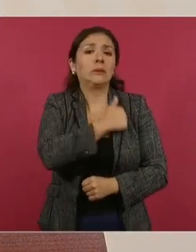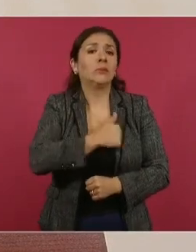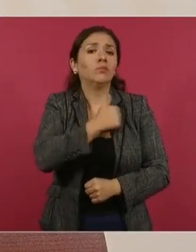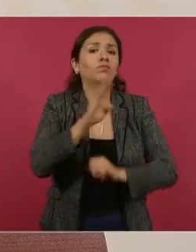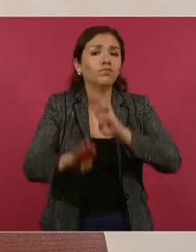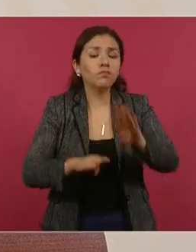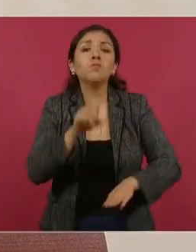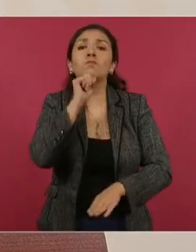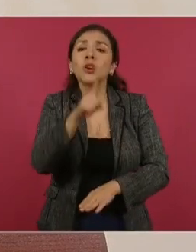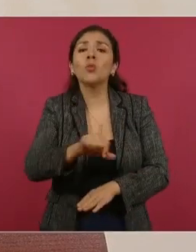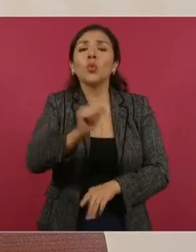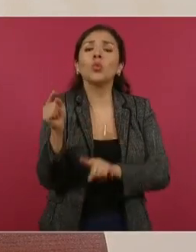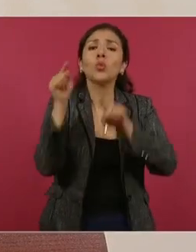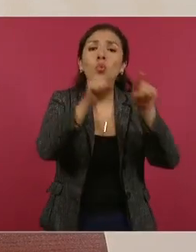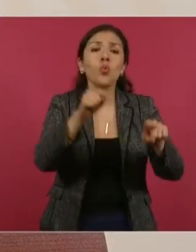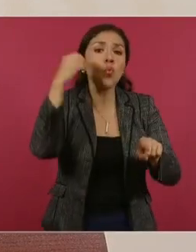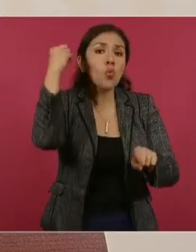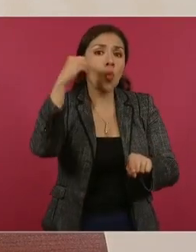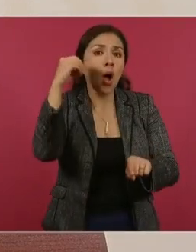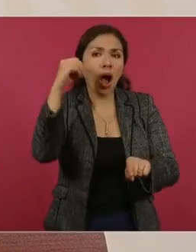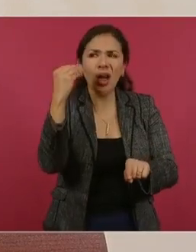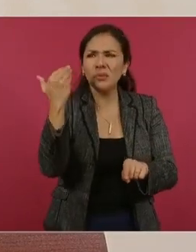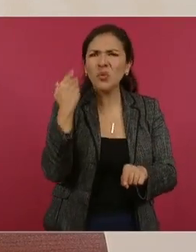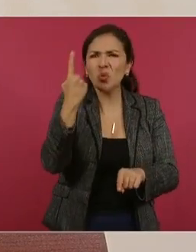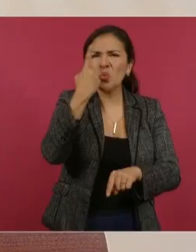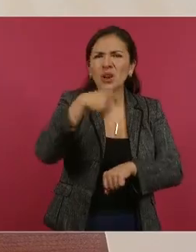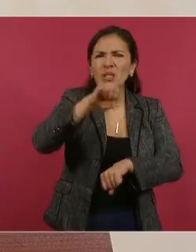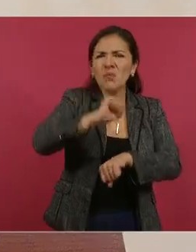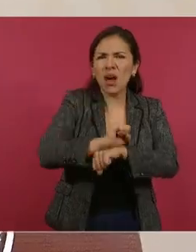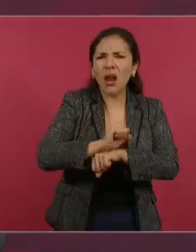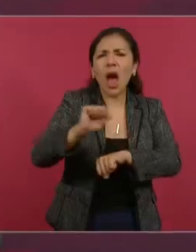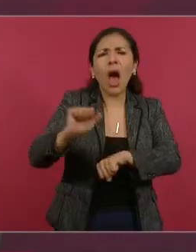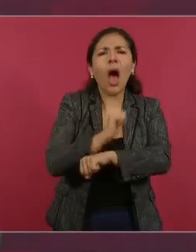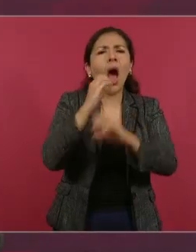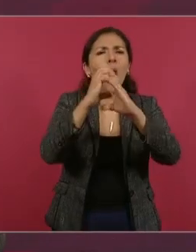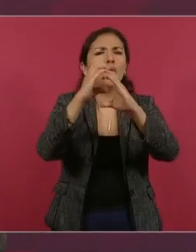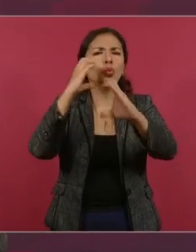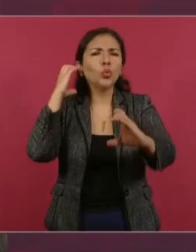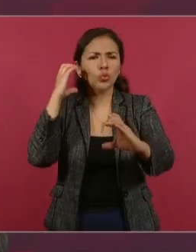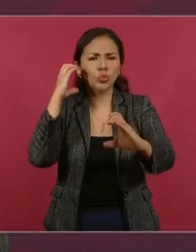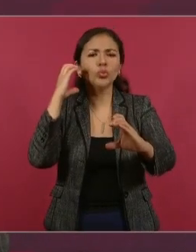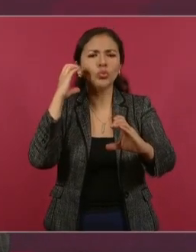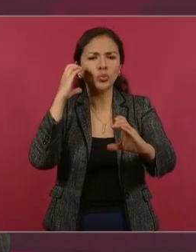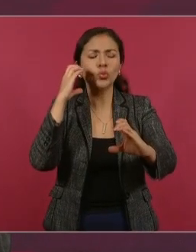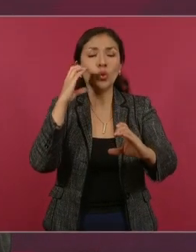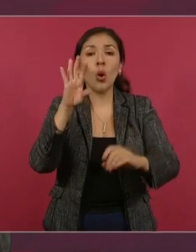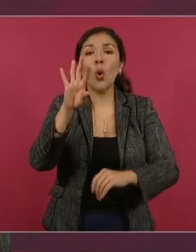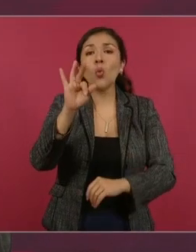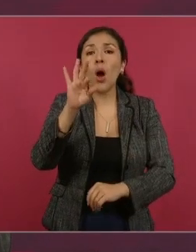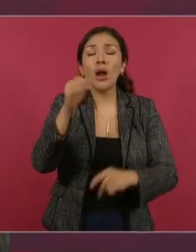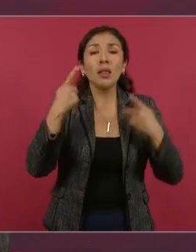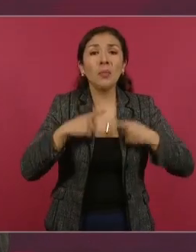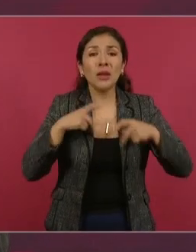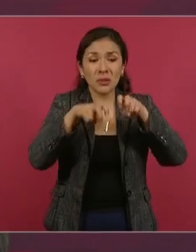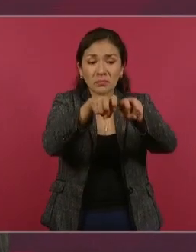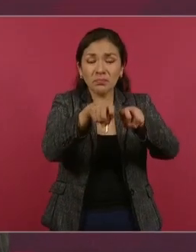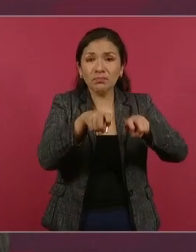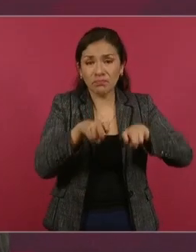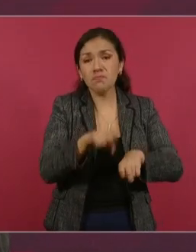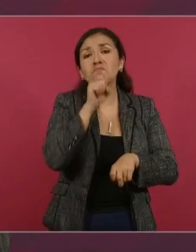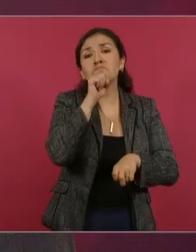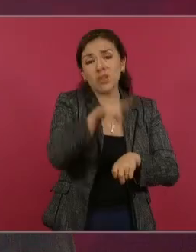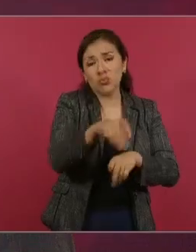También en Oaxaca, hace como una semana, un autobús con más de 40 migrantes,